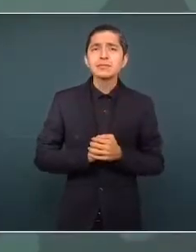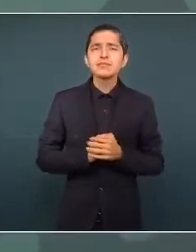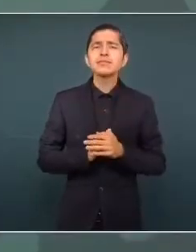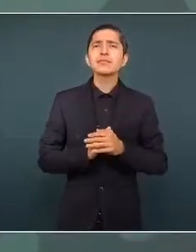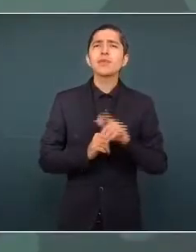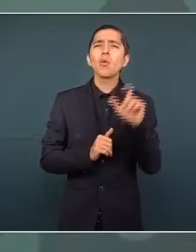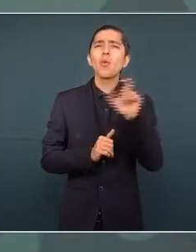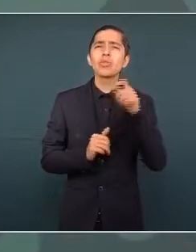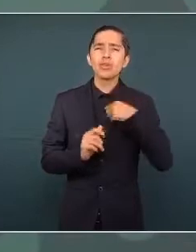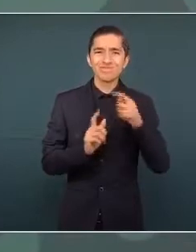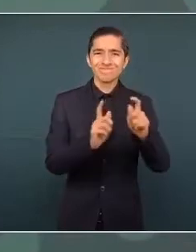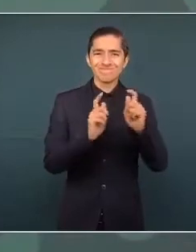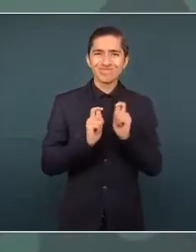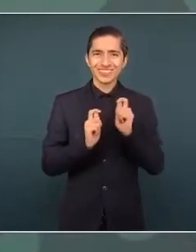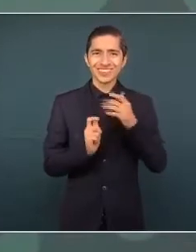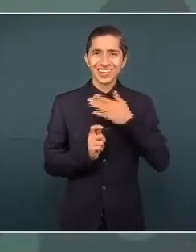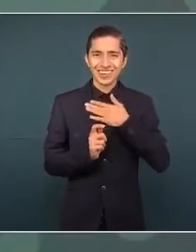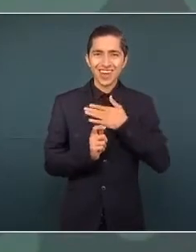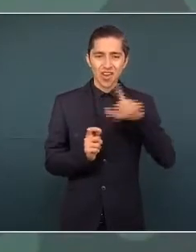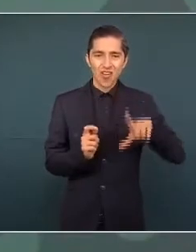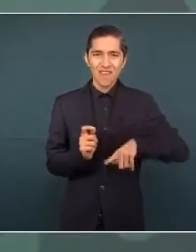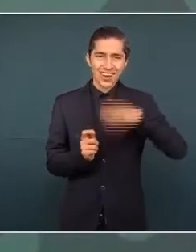que yo asumí el gobierno del Estado,